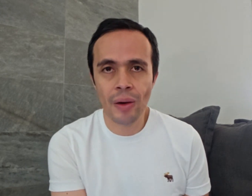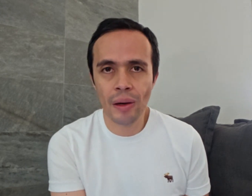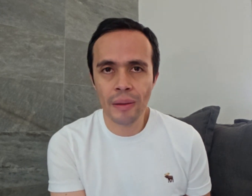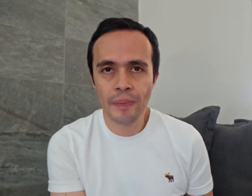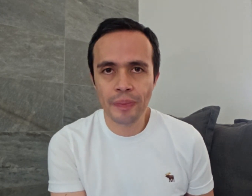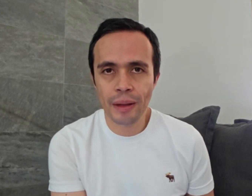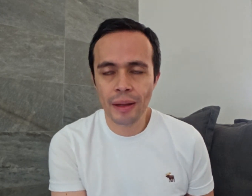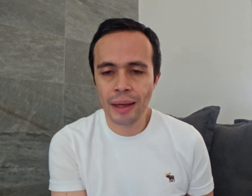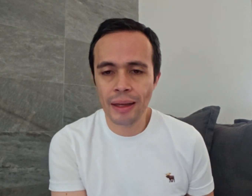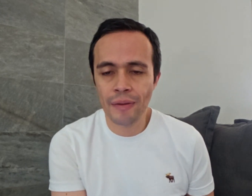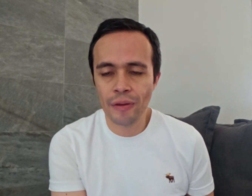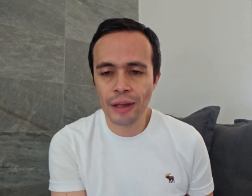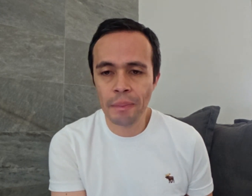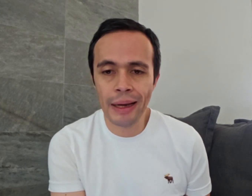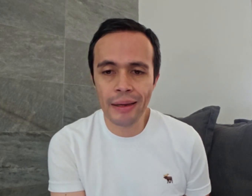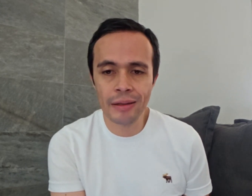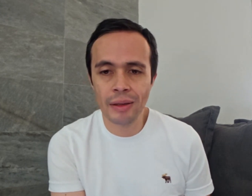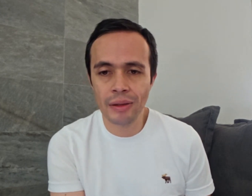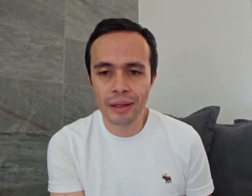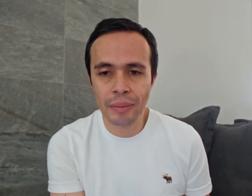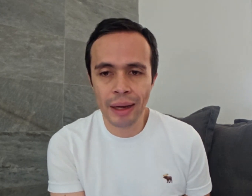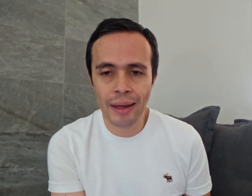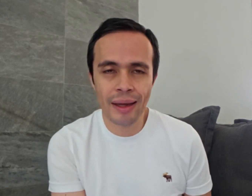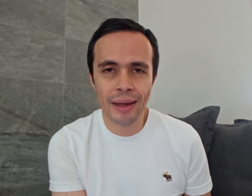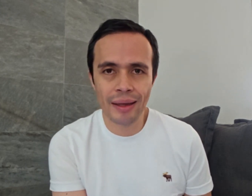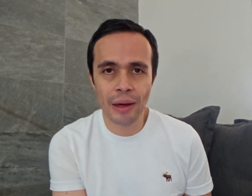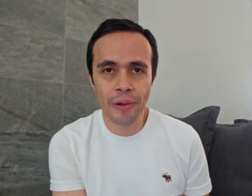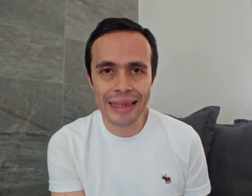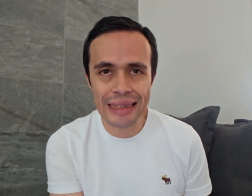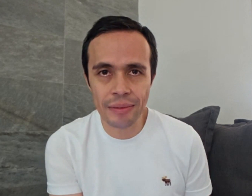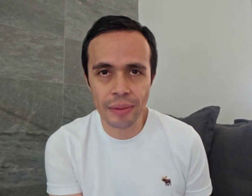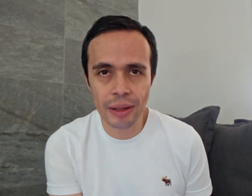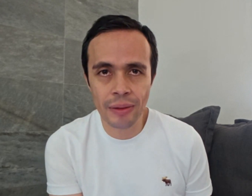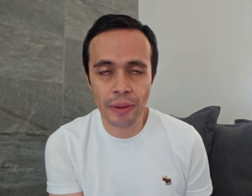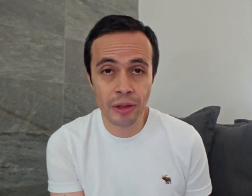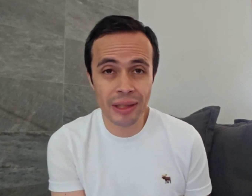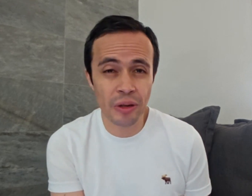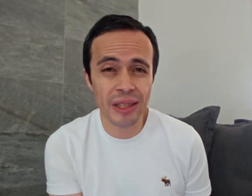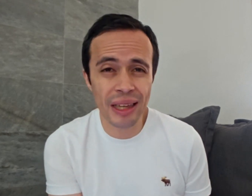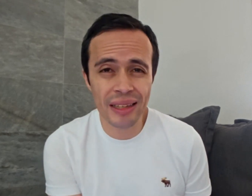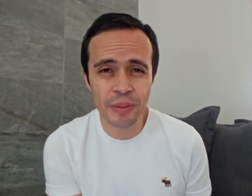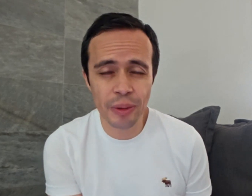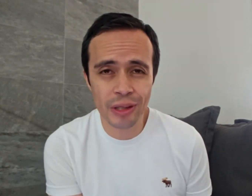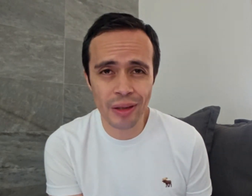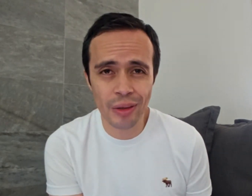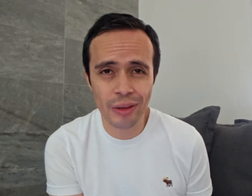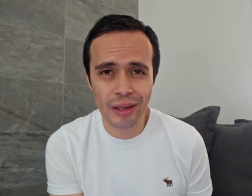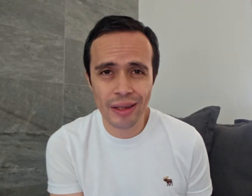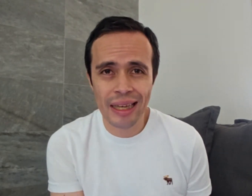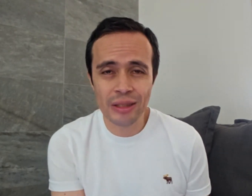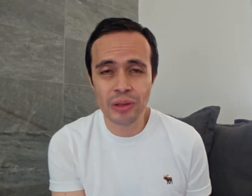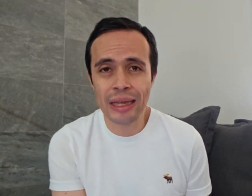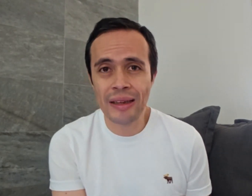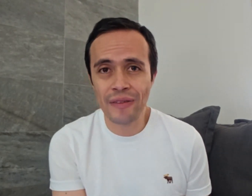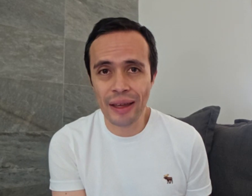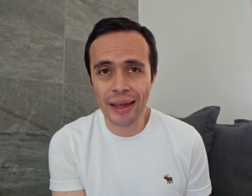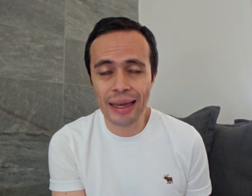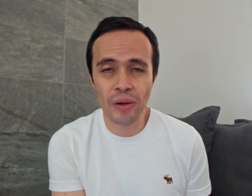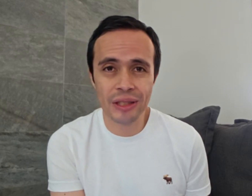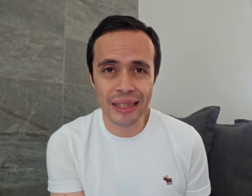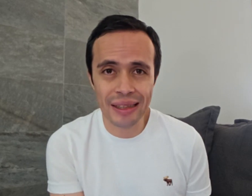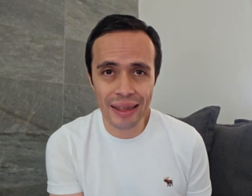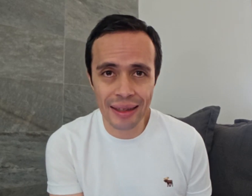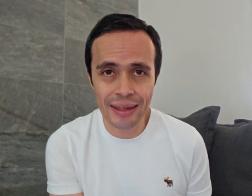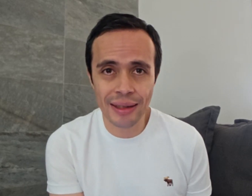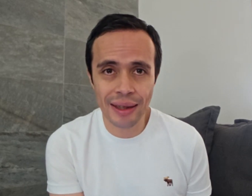de ENCOL que difunde El País, en donde se marca que Claudia Sheinbaum tiene una aprobación del 83%. Eso significa